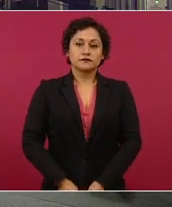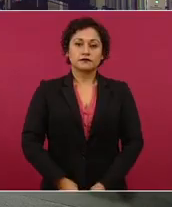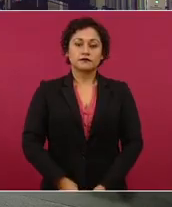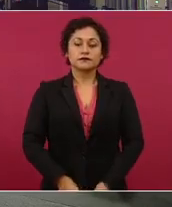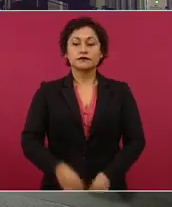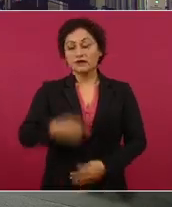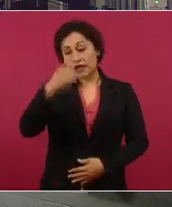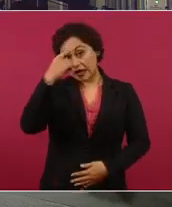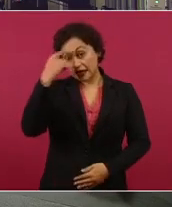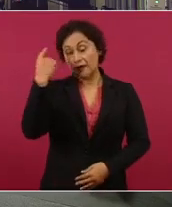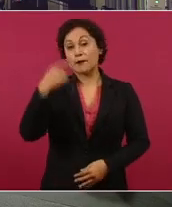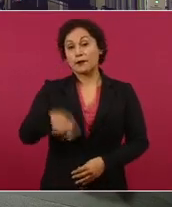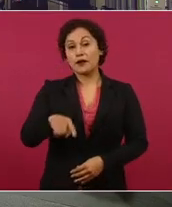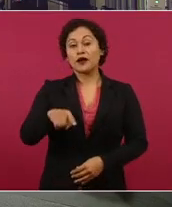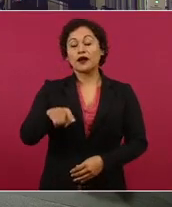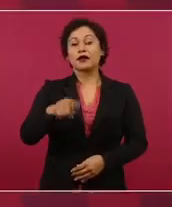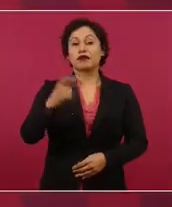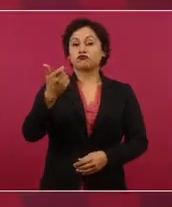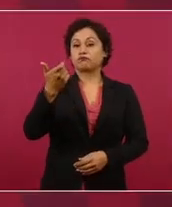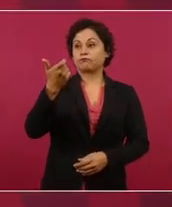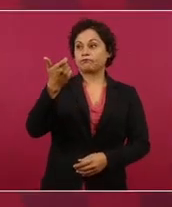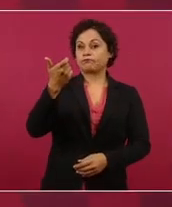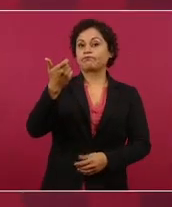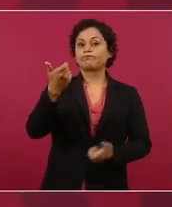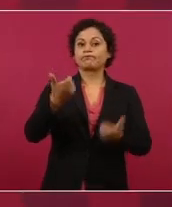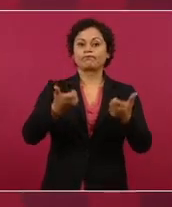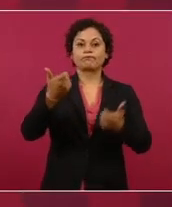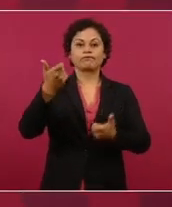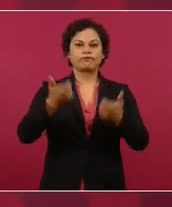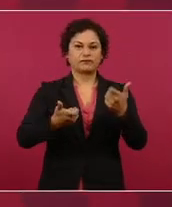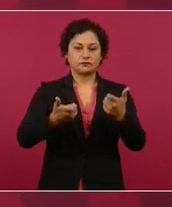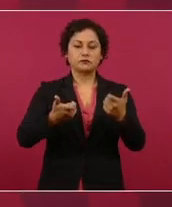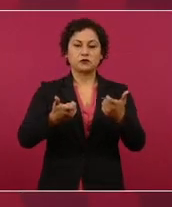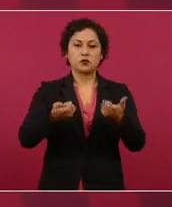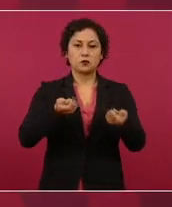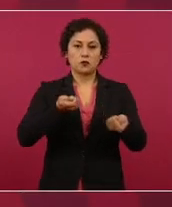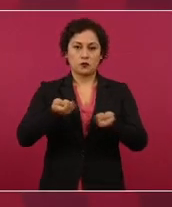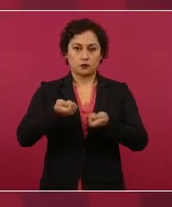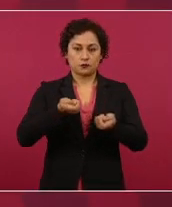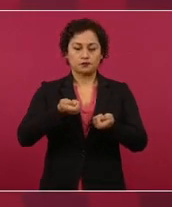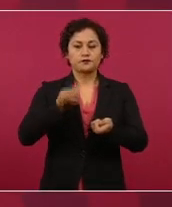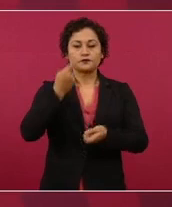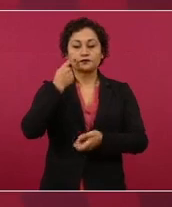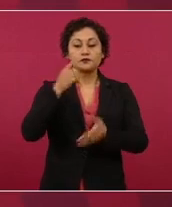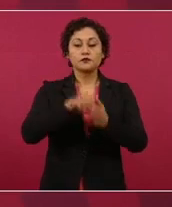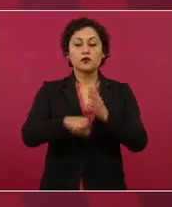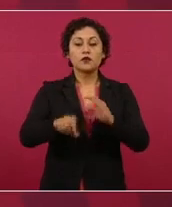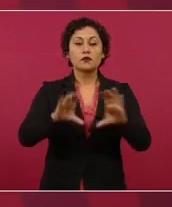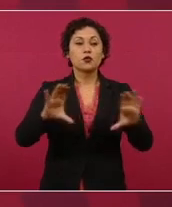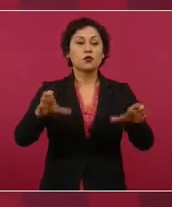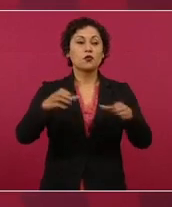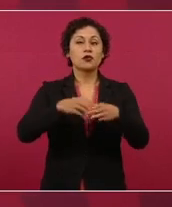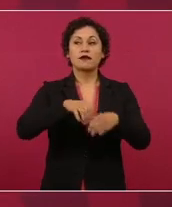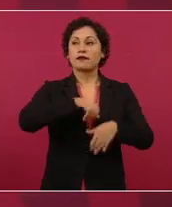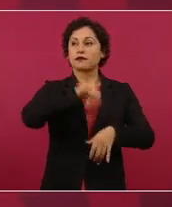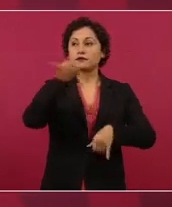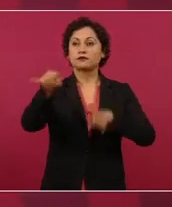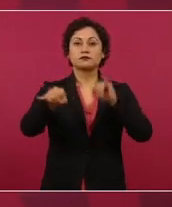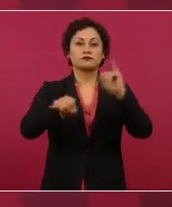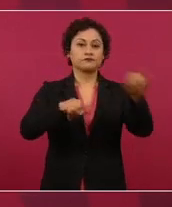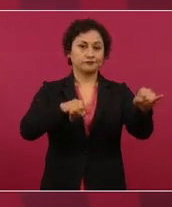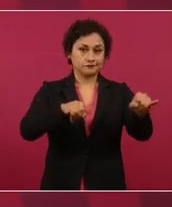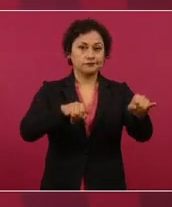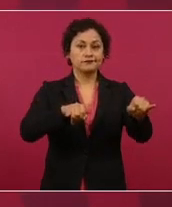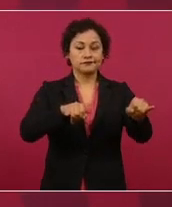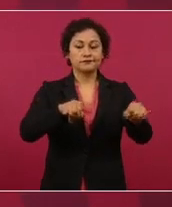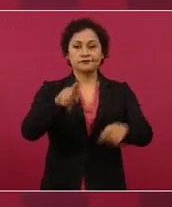de precios. O sea, que la gente que vive en las comunidades más apartadas,